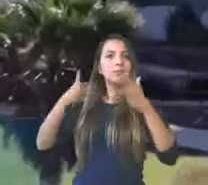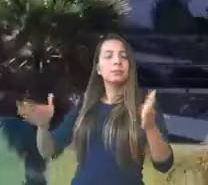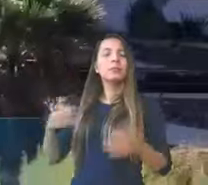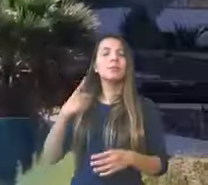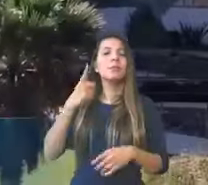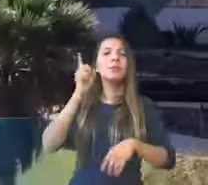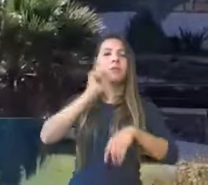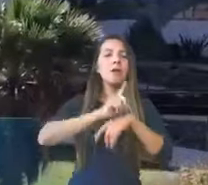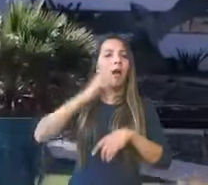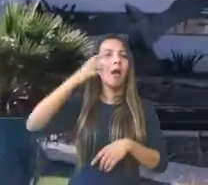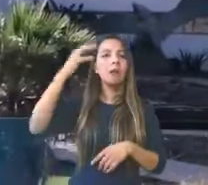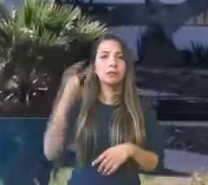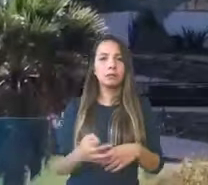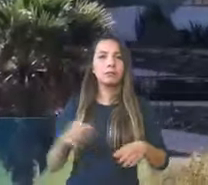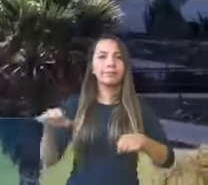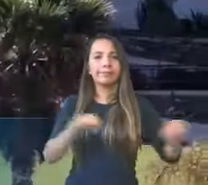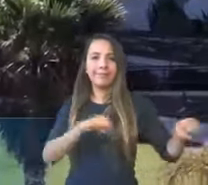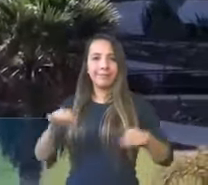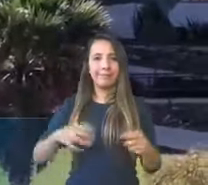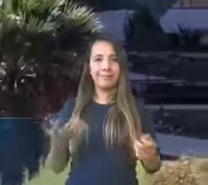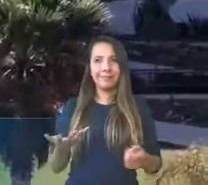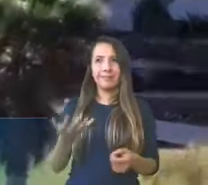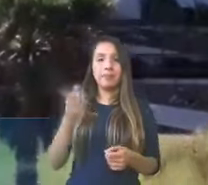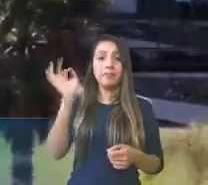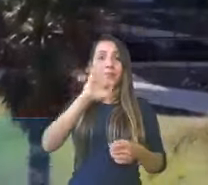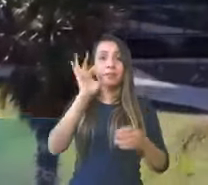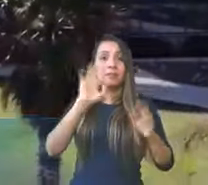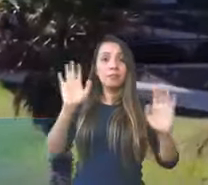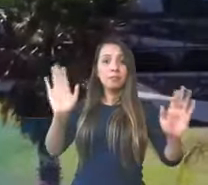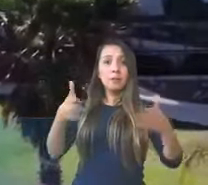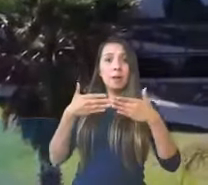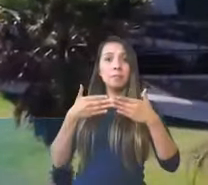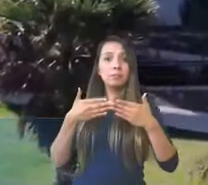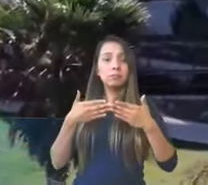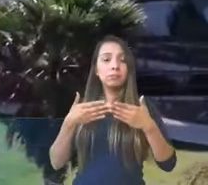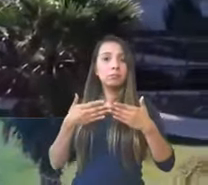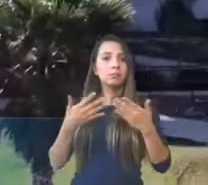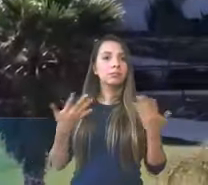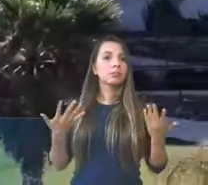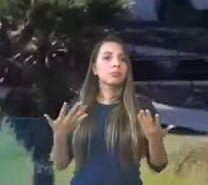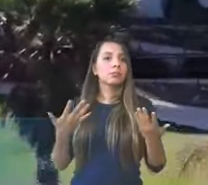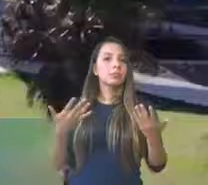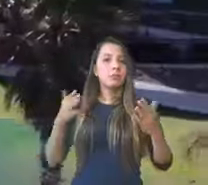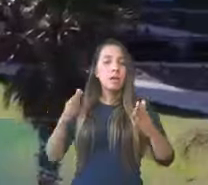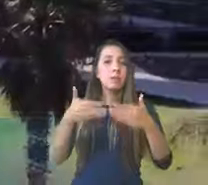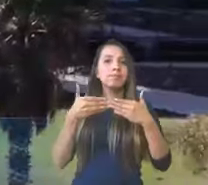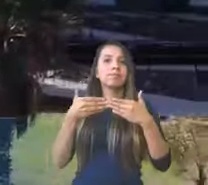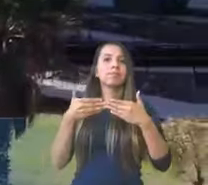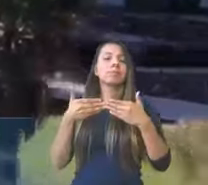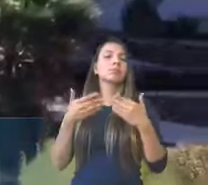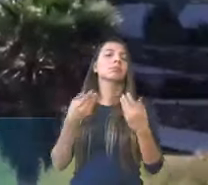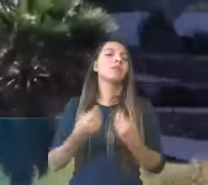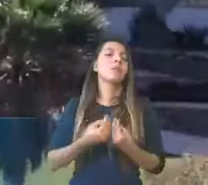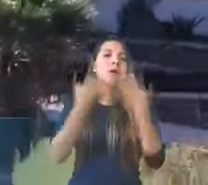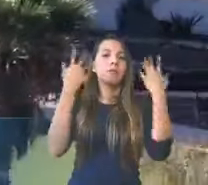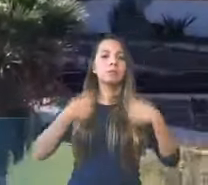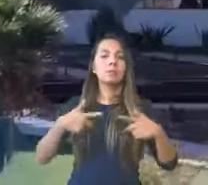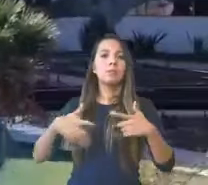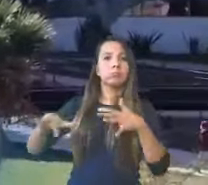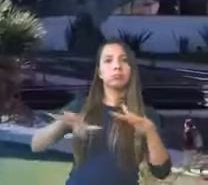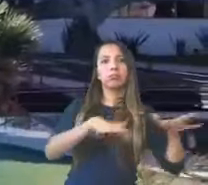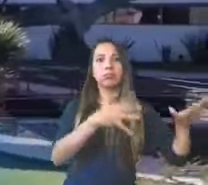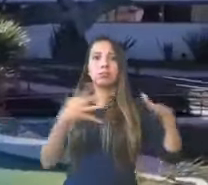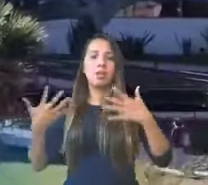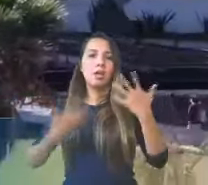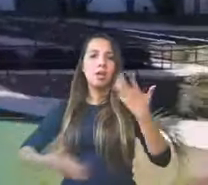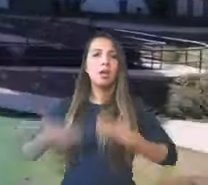momento puede ocurrir, y si una de estas puertas está cerrada, por lógica se va a generar un caos. Esa es mi observación, esta es la observación